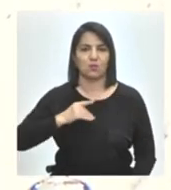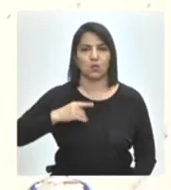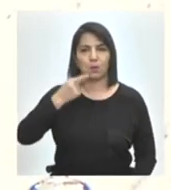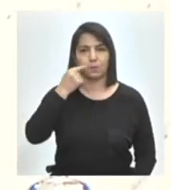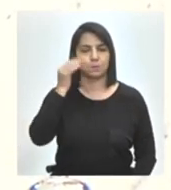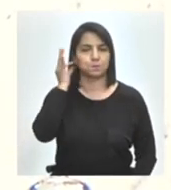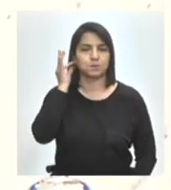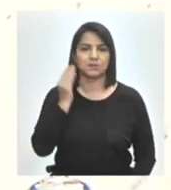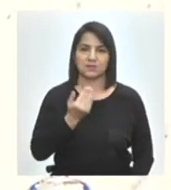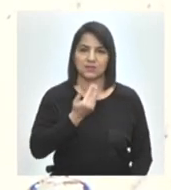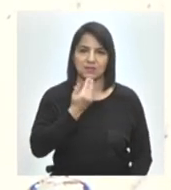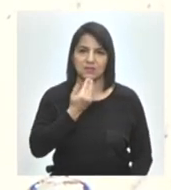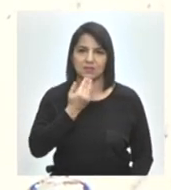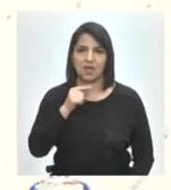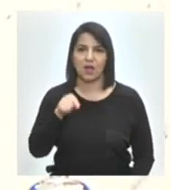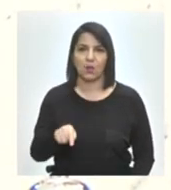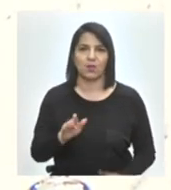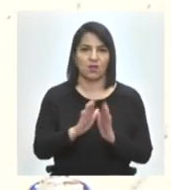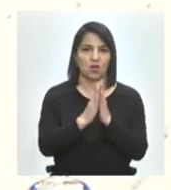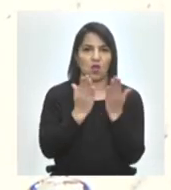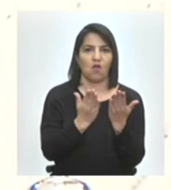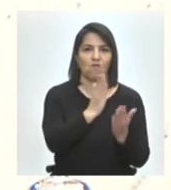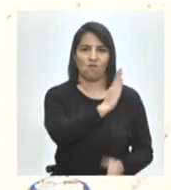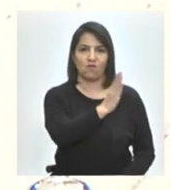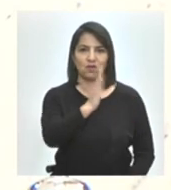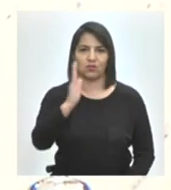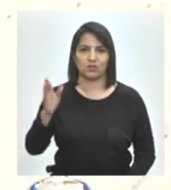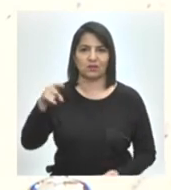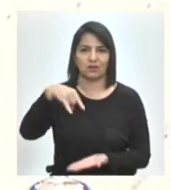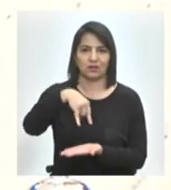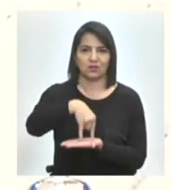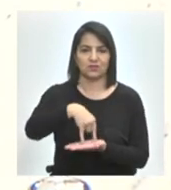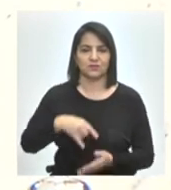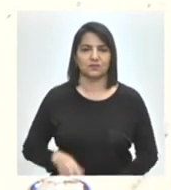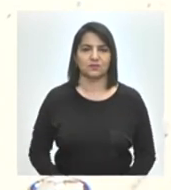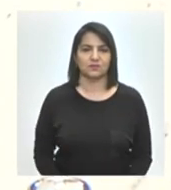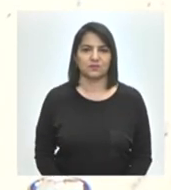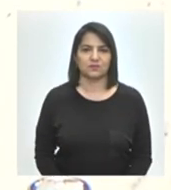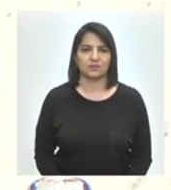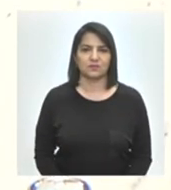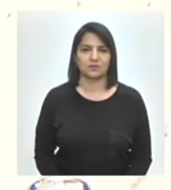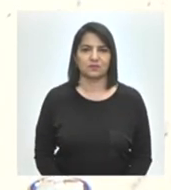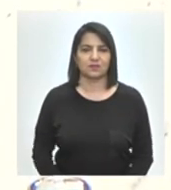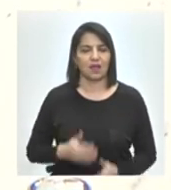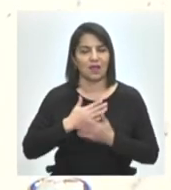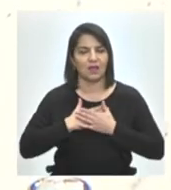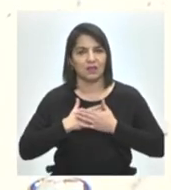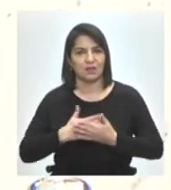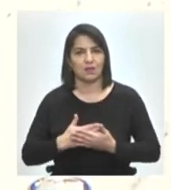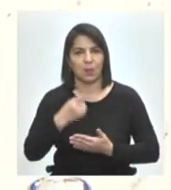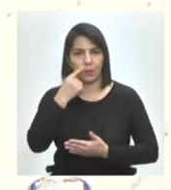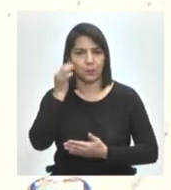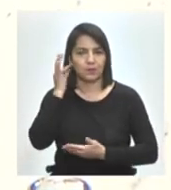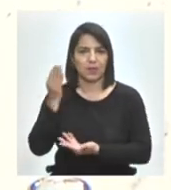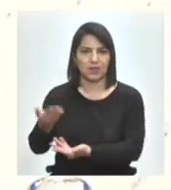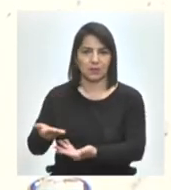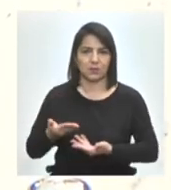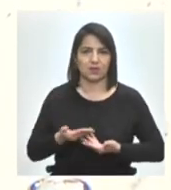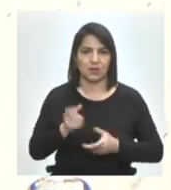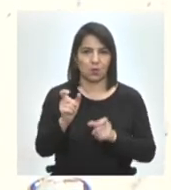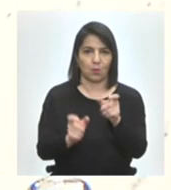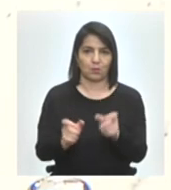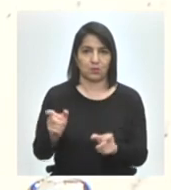como también de la Biblioteca del Congreso Nacional. Estimadas y estimados invitados y personas que nos